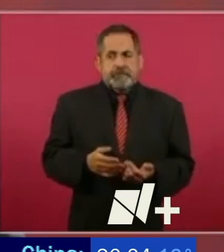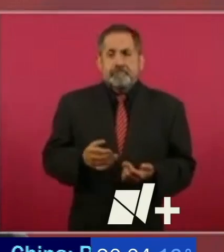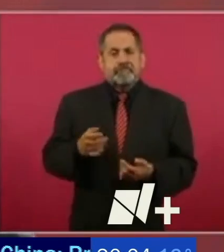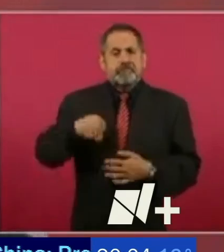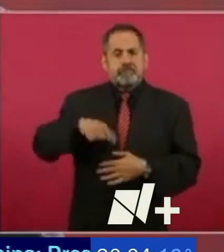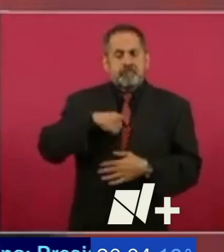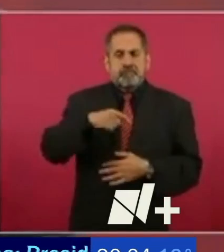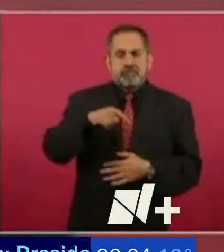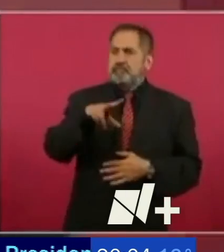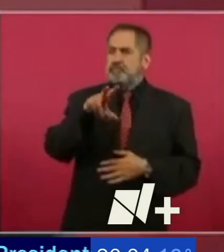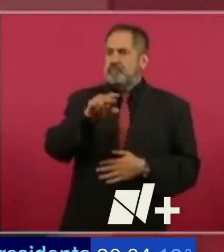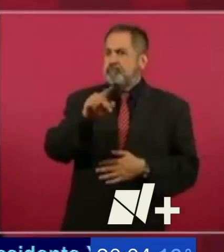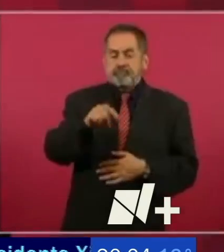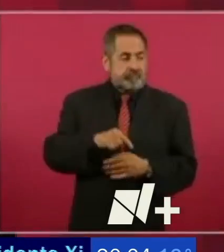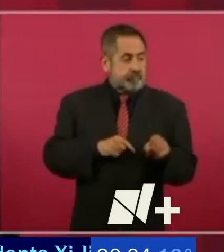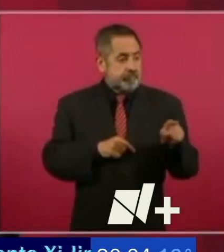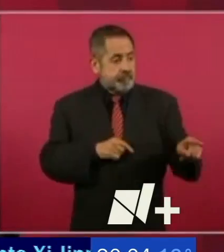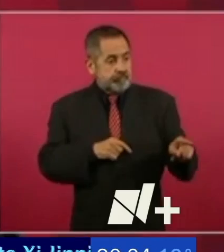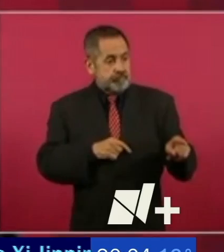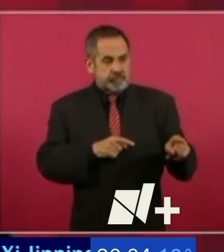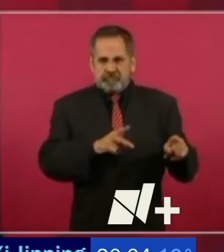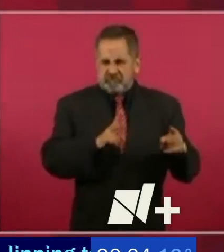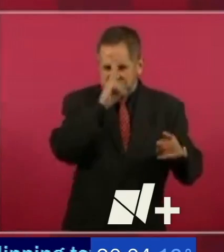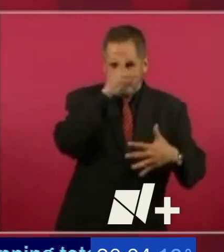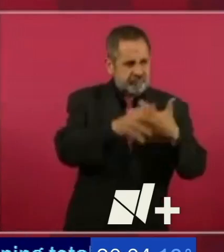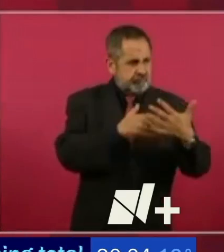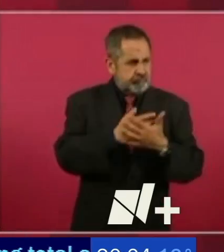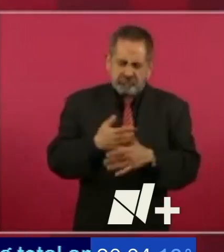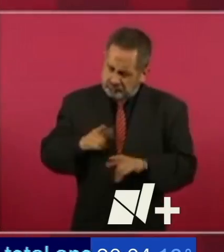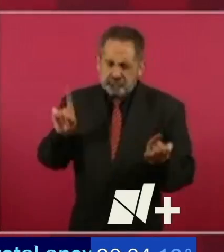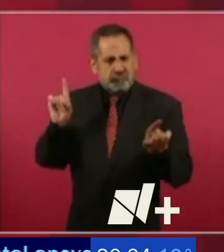enfrentar la violencia con la violencia